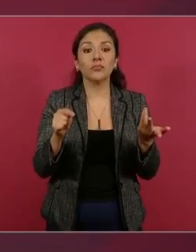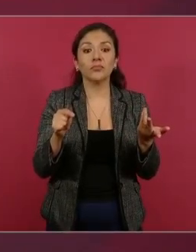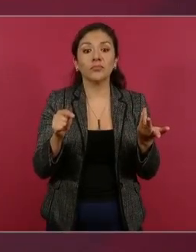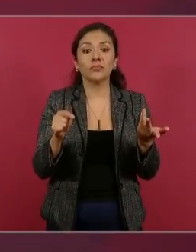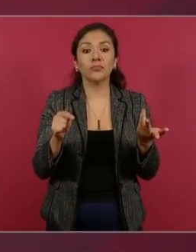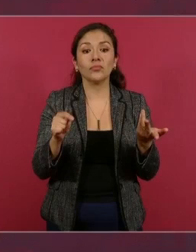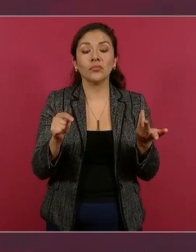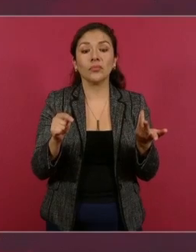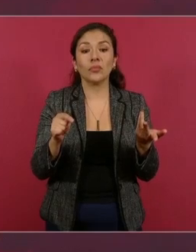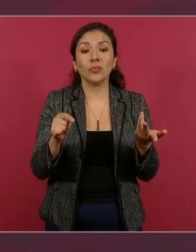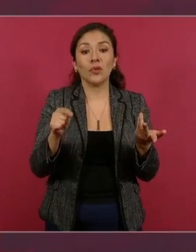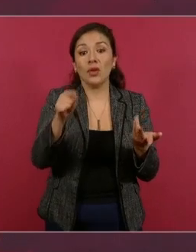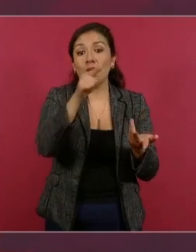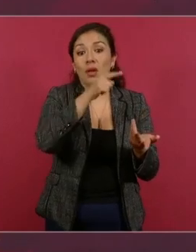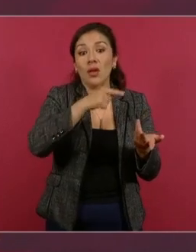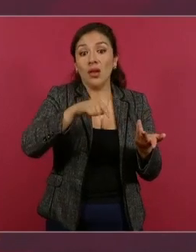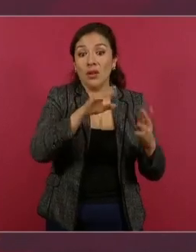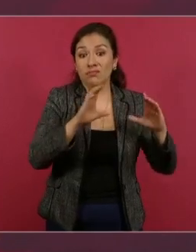influencias,